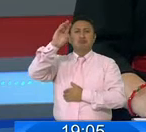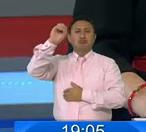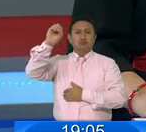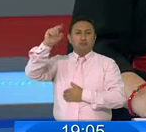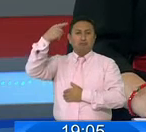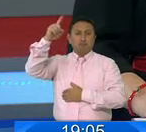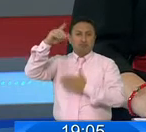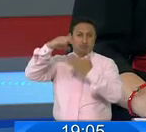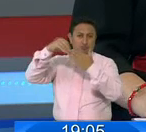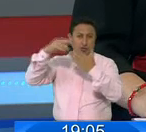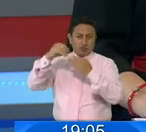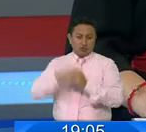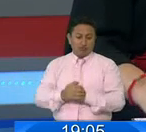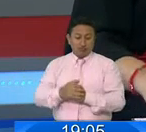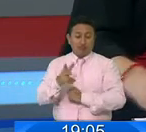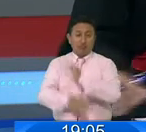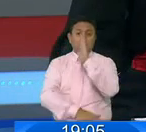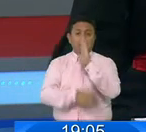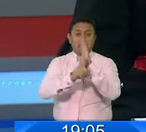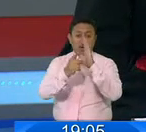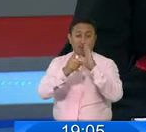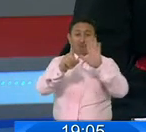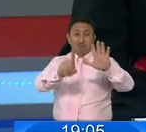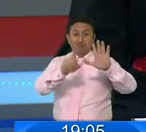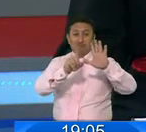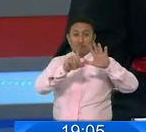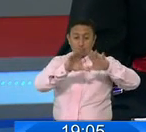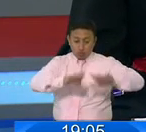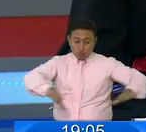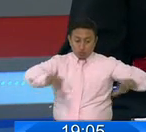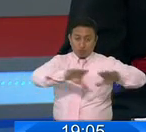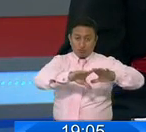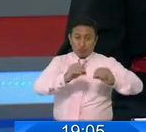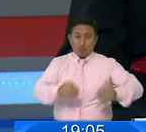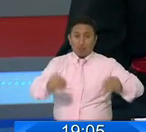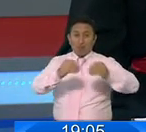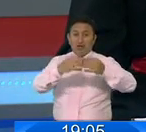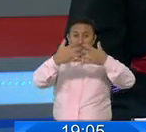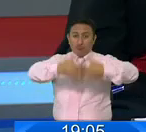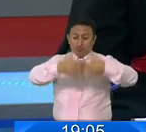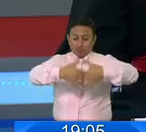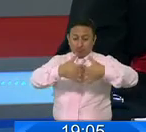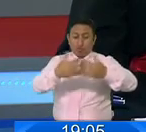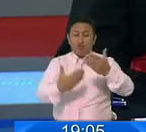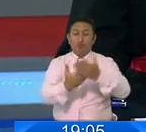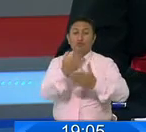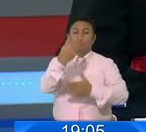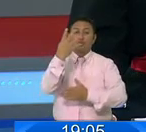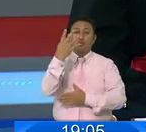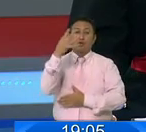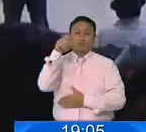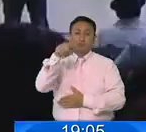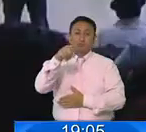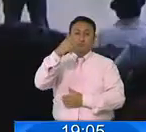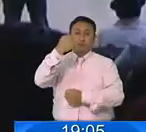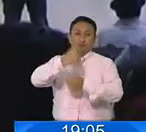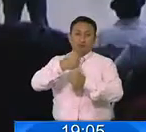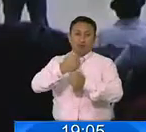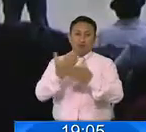dólares la explotación de seis campos permitirá aumentar la producción y la creación de 4.000 plazas de trabajo